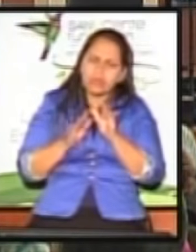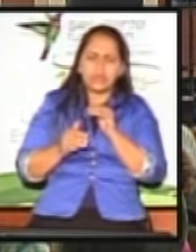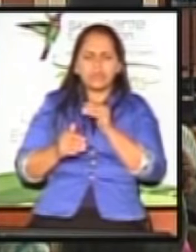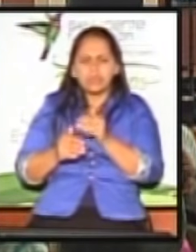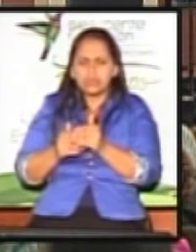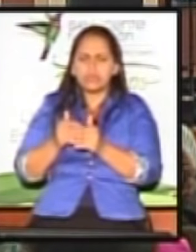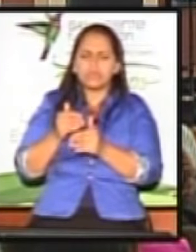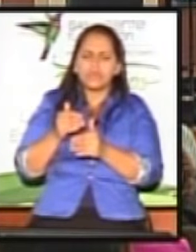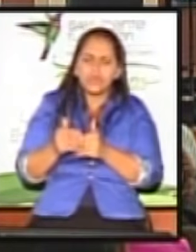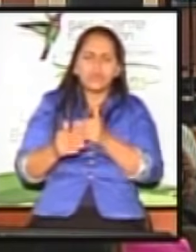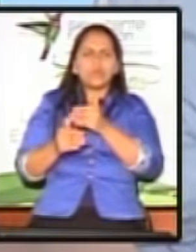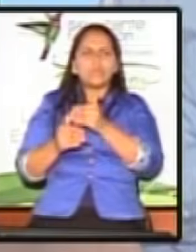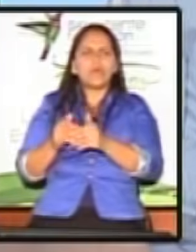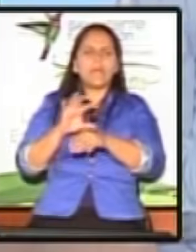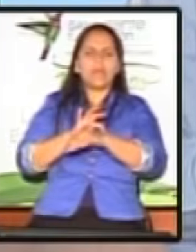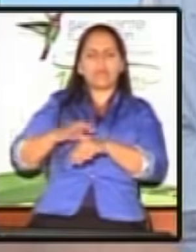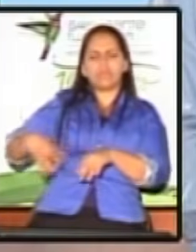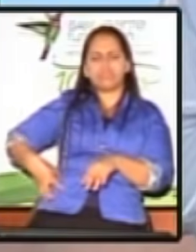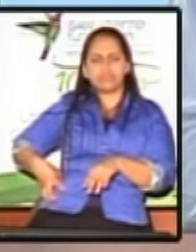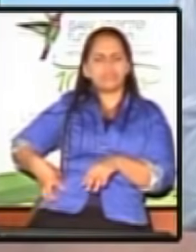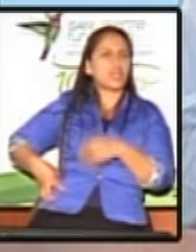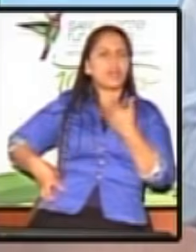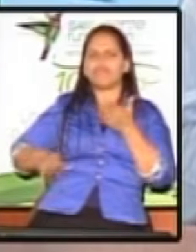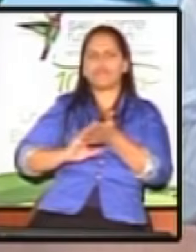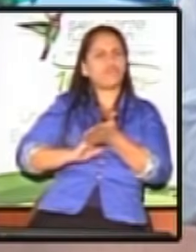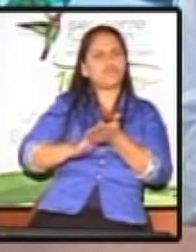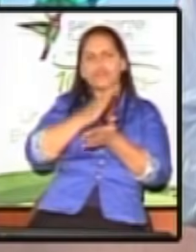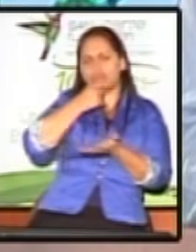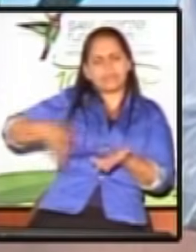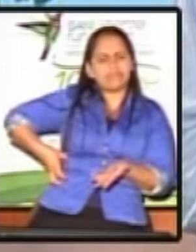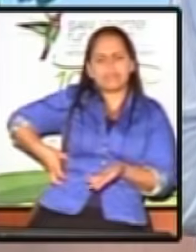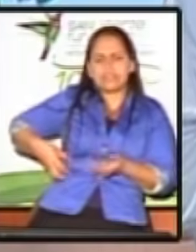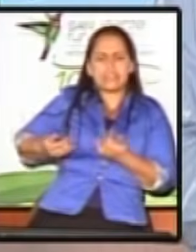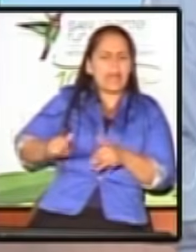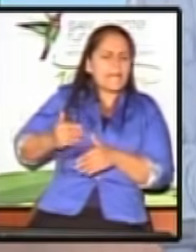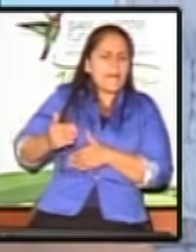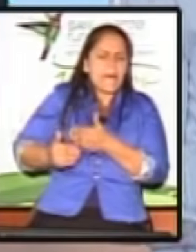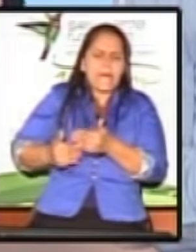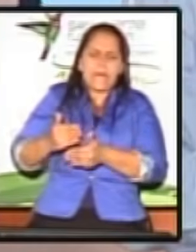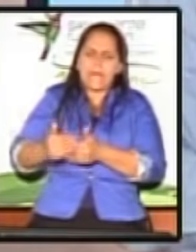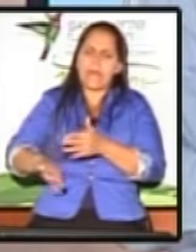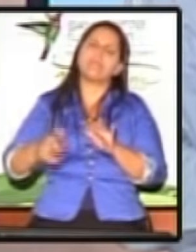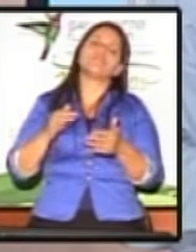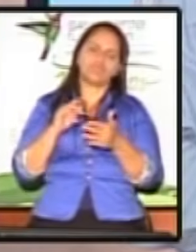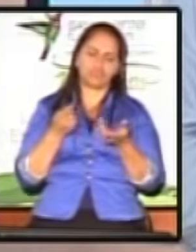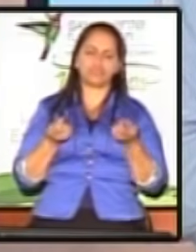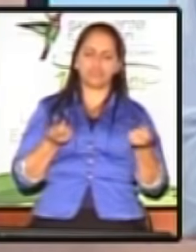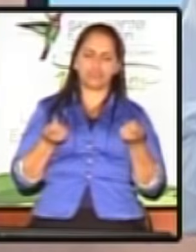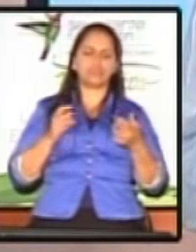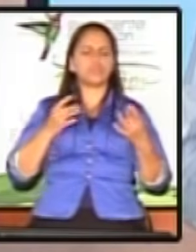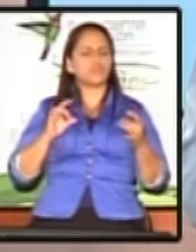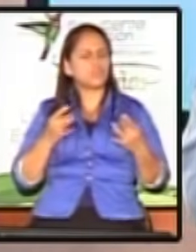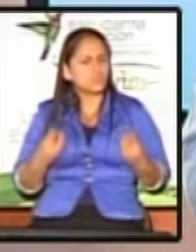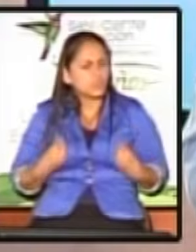tratamiento oncológico fallido porque ya había un avance de la enfermedad, pero un proceso de control del sufrimiento. Este